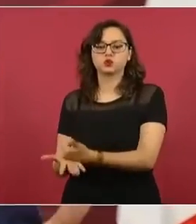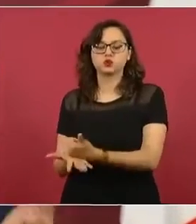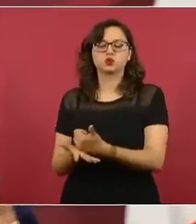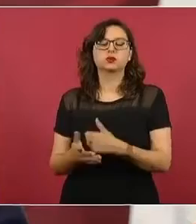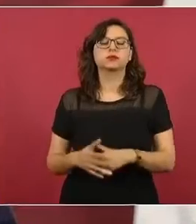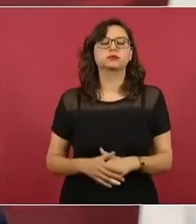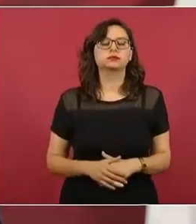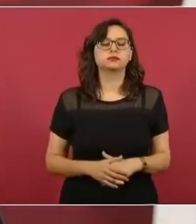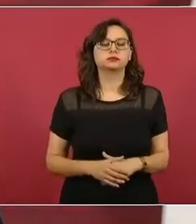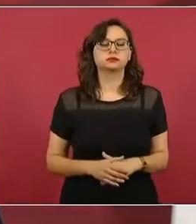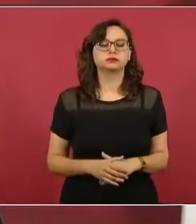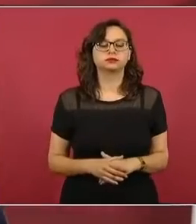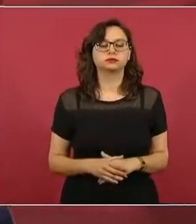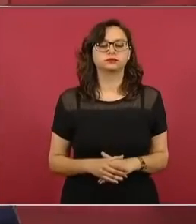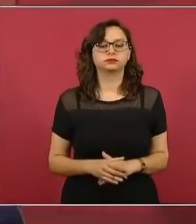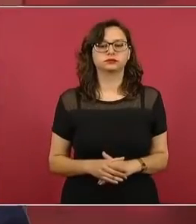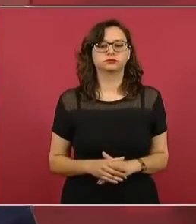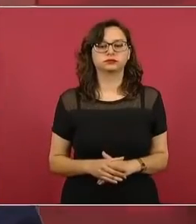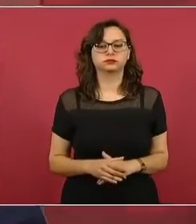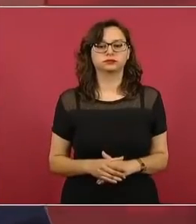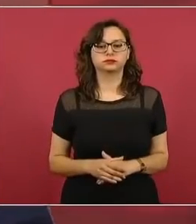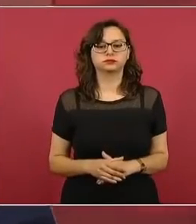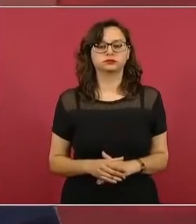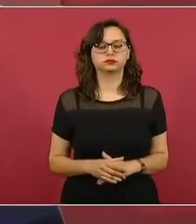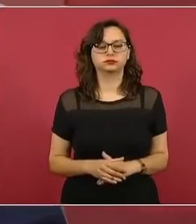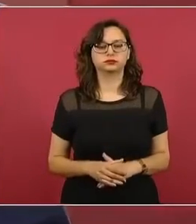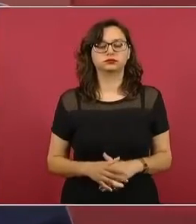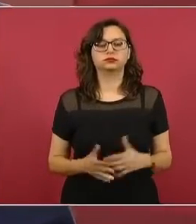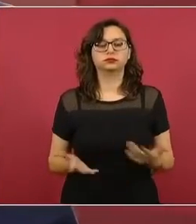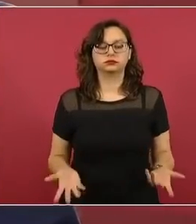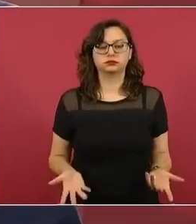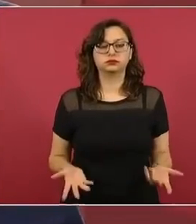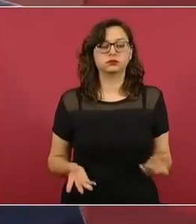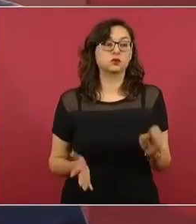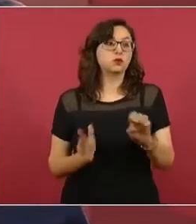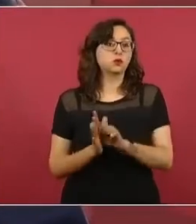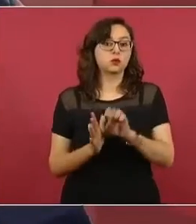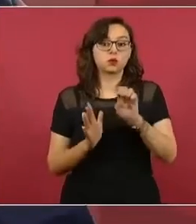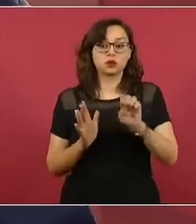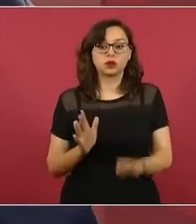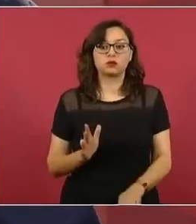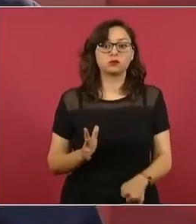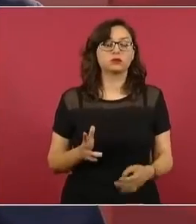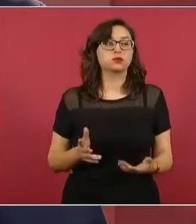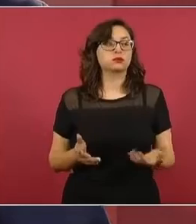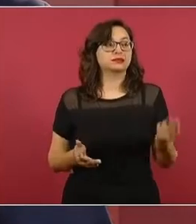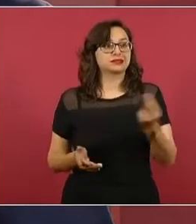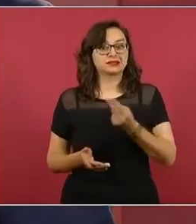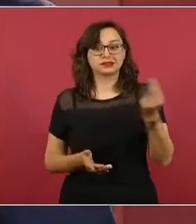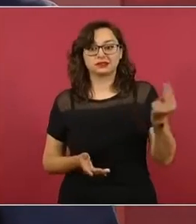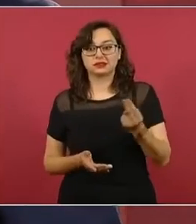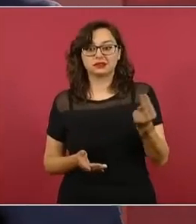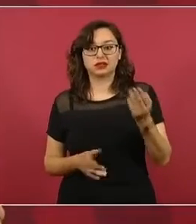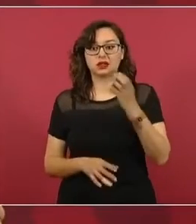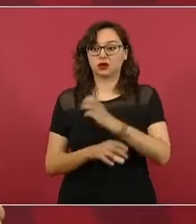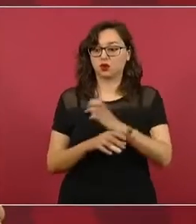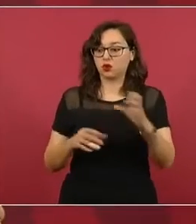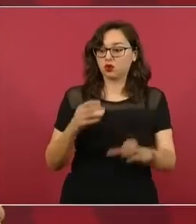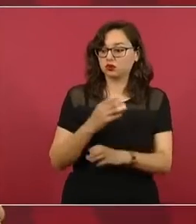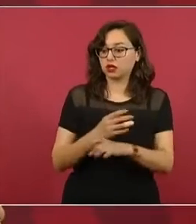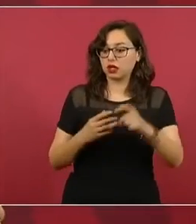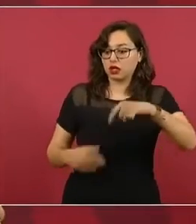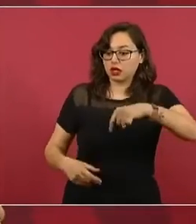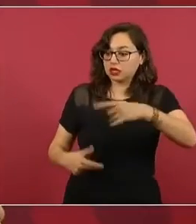por ejemplo, en cuanto a la importación de insumos,